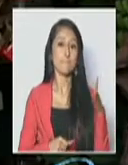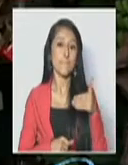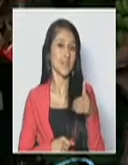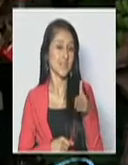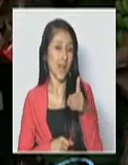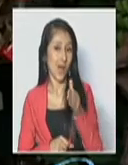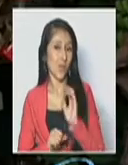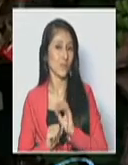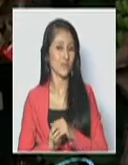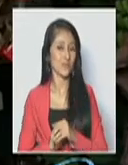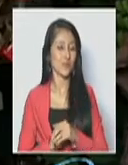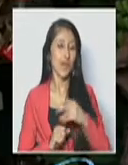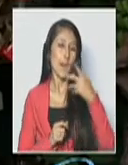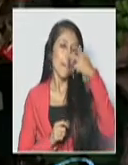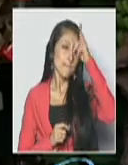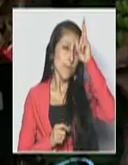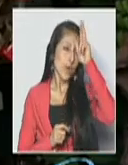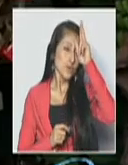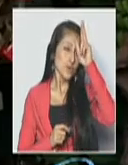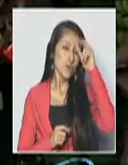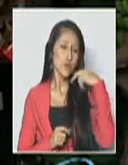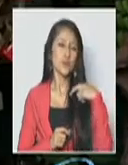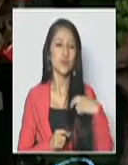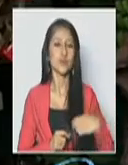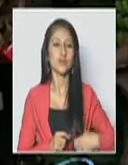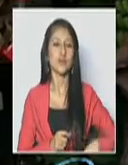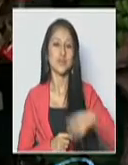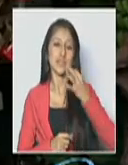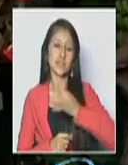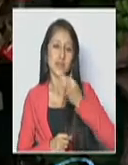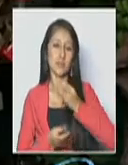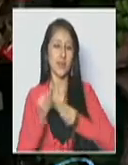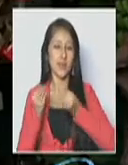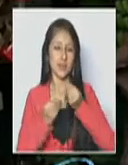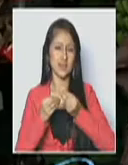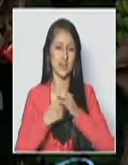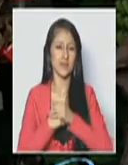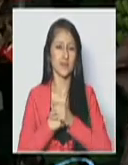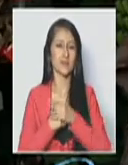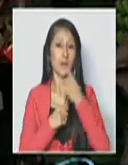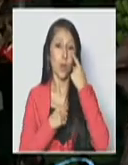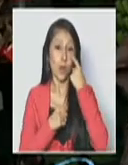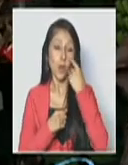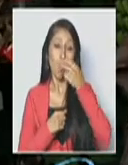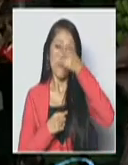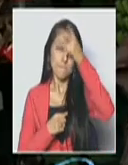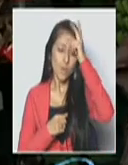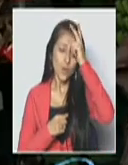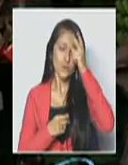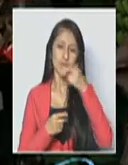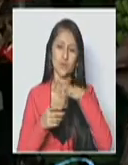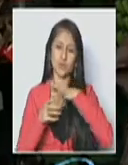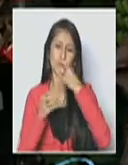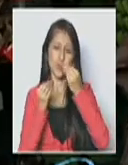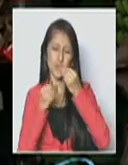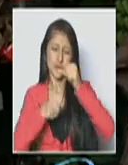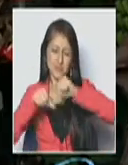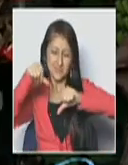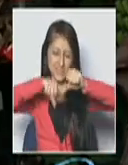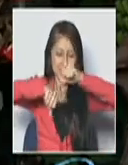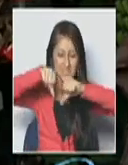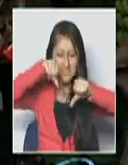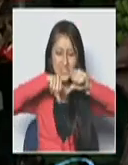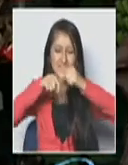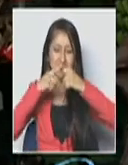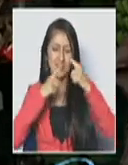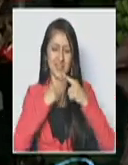si van a consumir pollo siempre hay que desarmonizar lo los pollos tienen muchos muchos químicos y hormonas